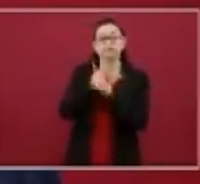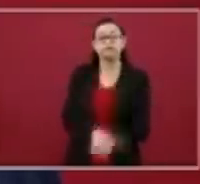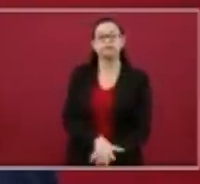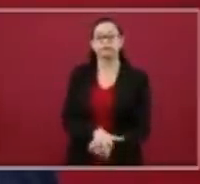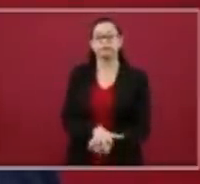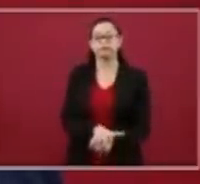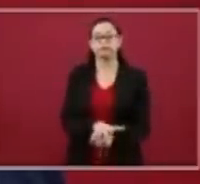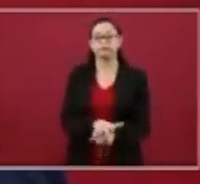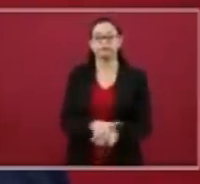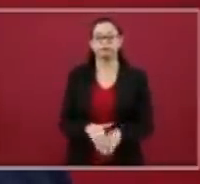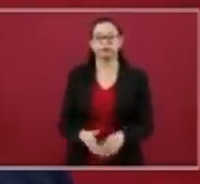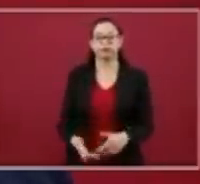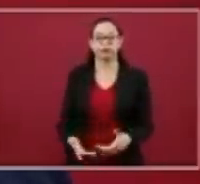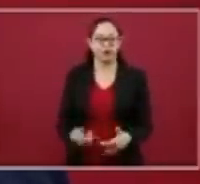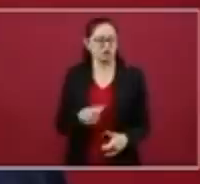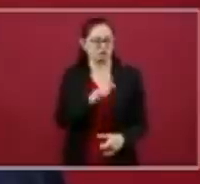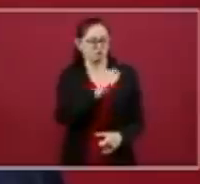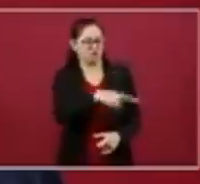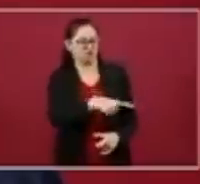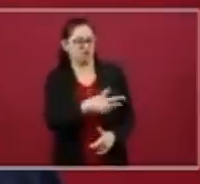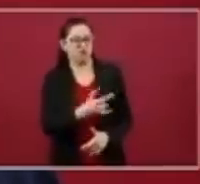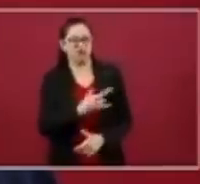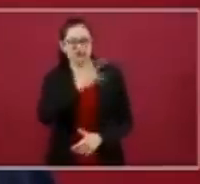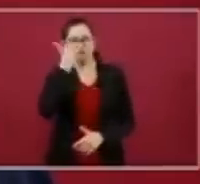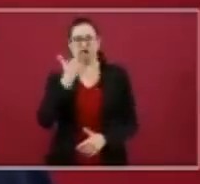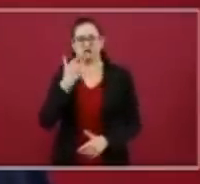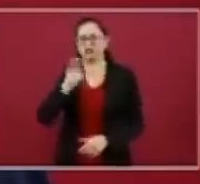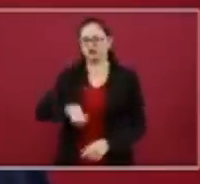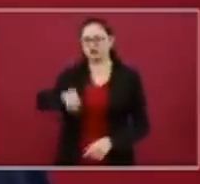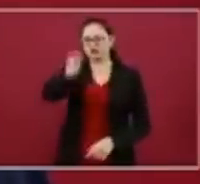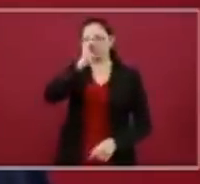Hasta se vestían de militares.